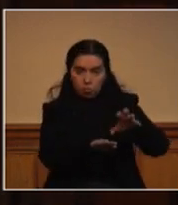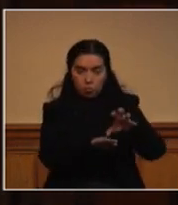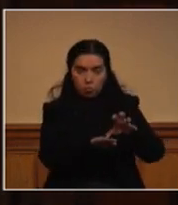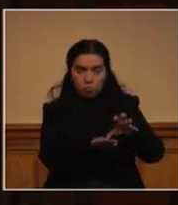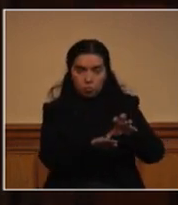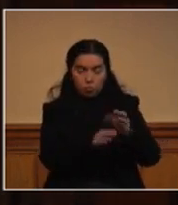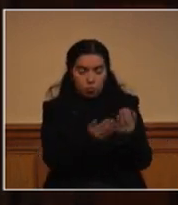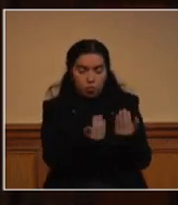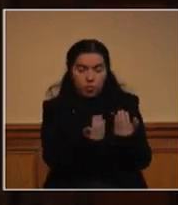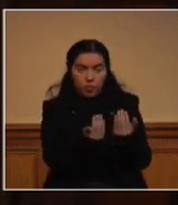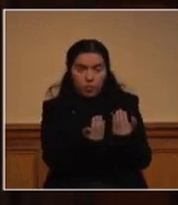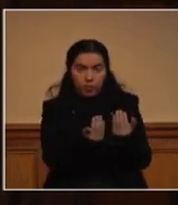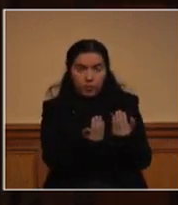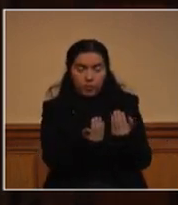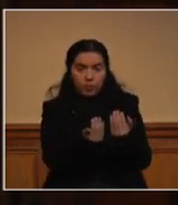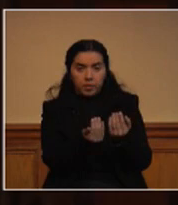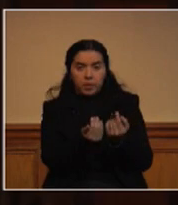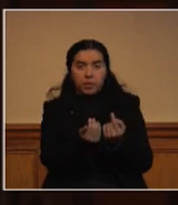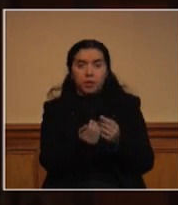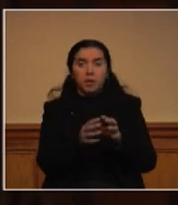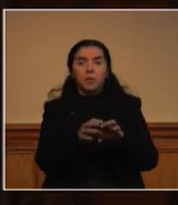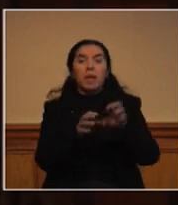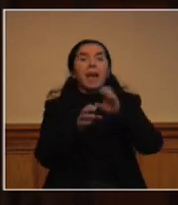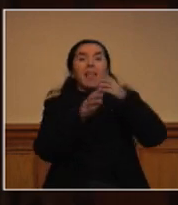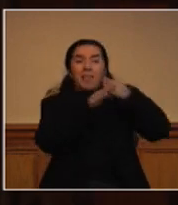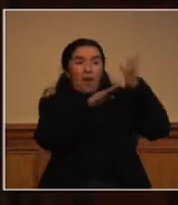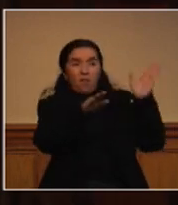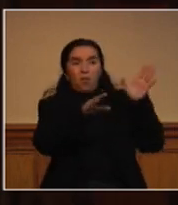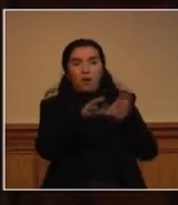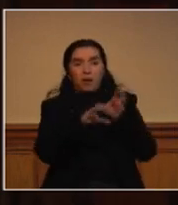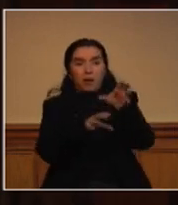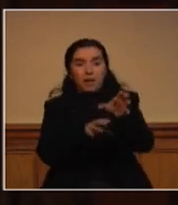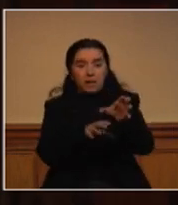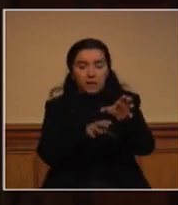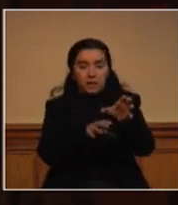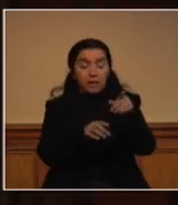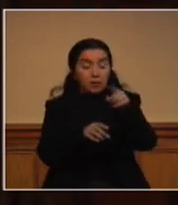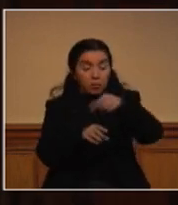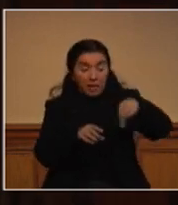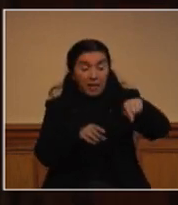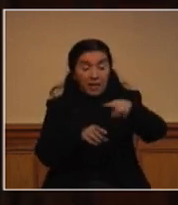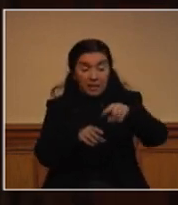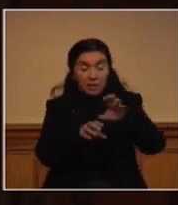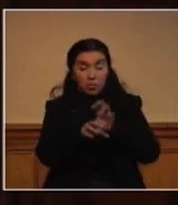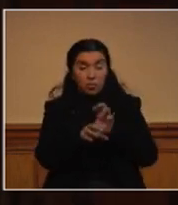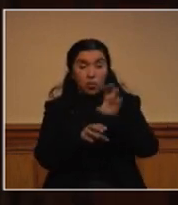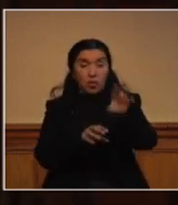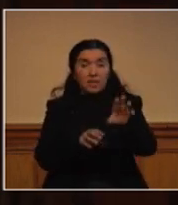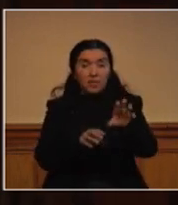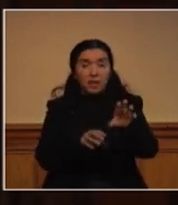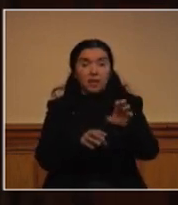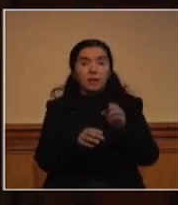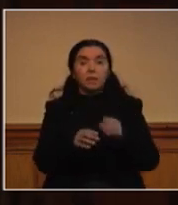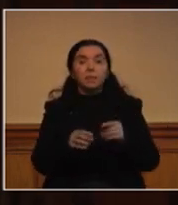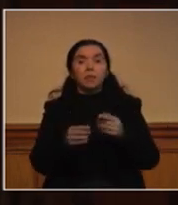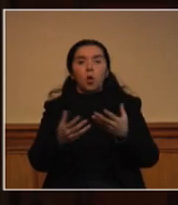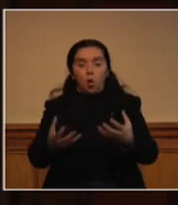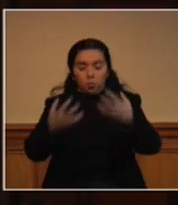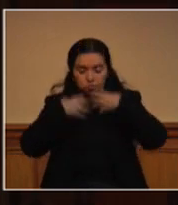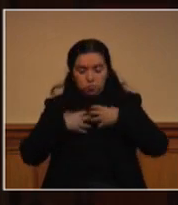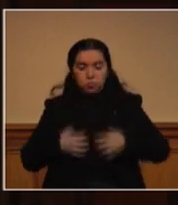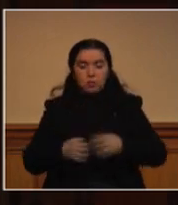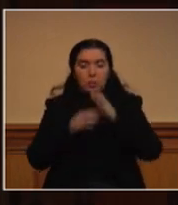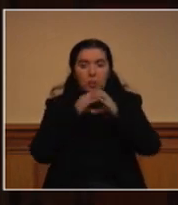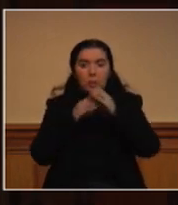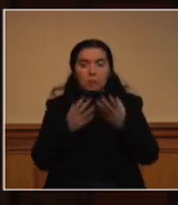que necesitaban de un soporte externo. Era algo como que eran ellos iban a necesitar llevar algo externo a su cuerpo para poder